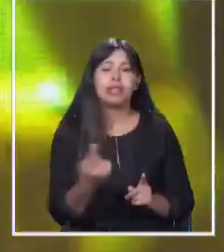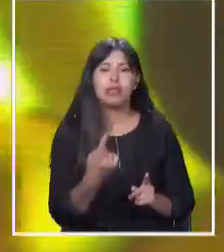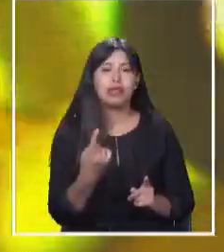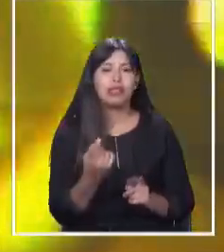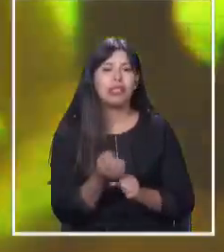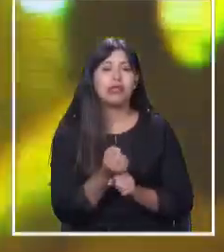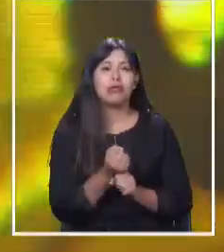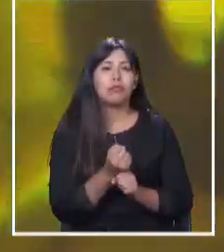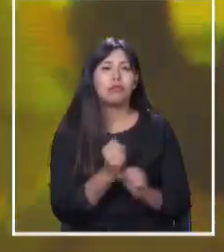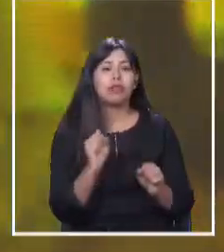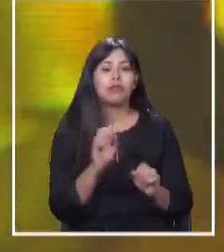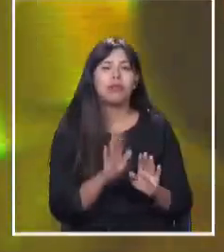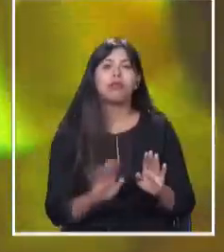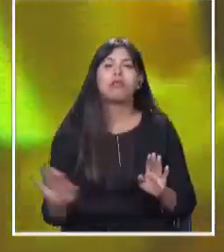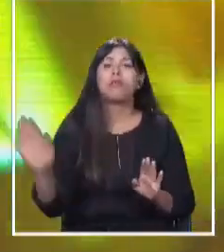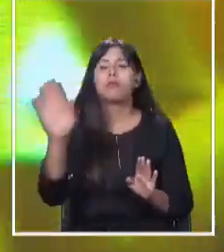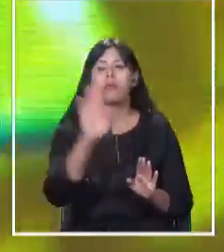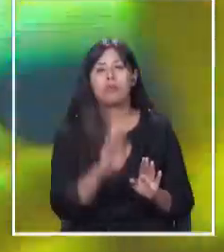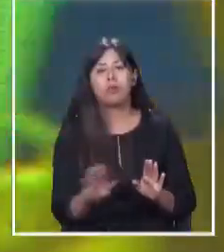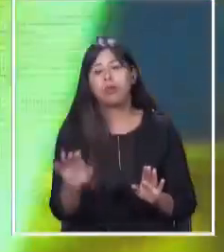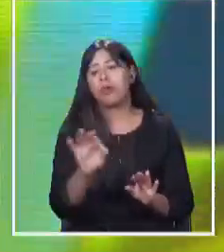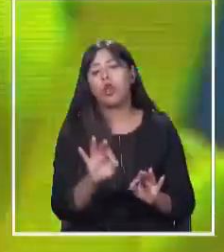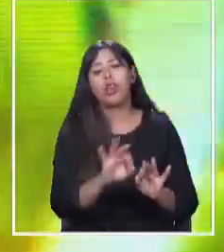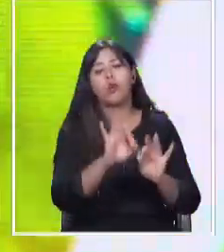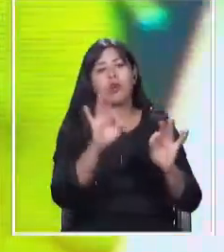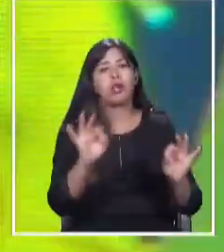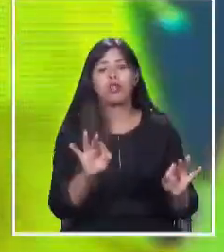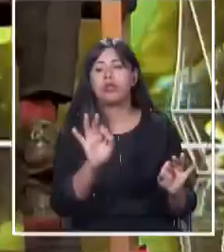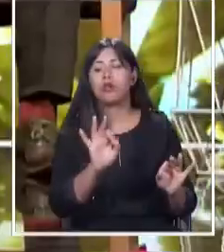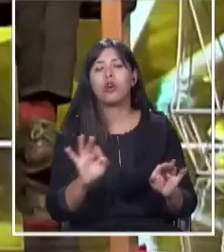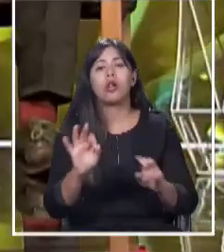solamente preocuparnos de la conservación o la educación o de la